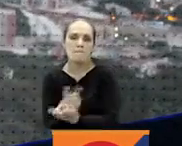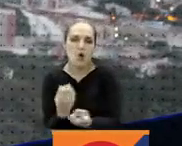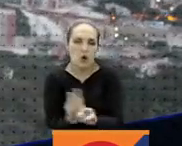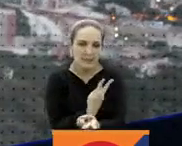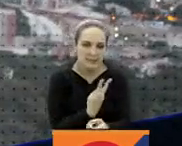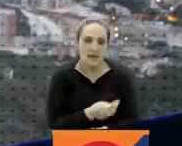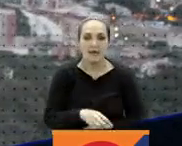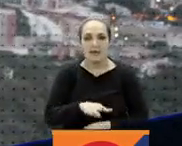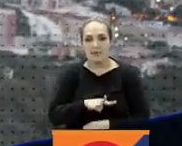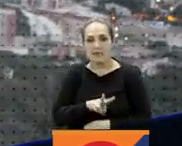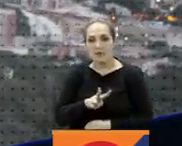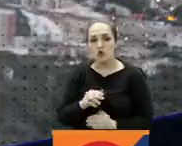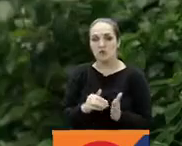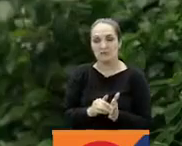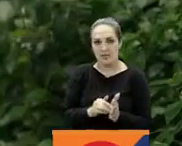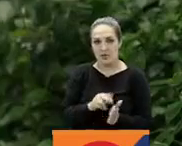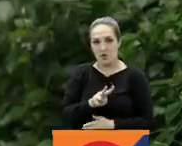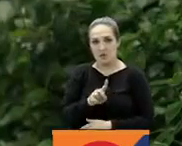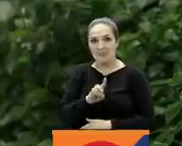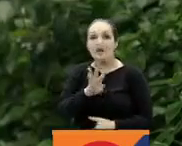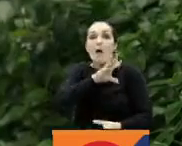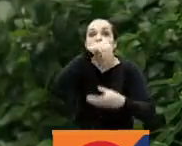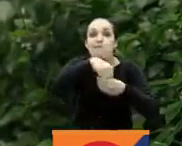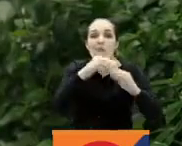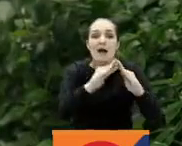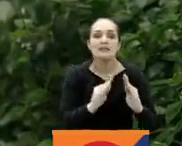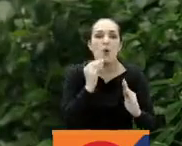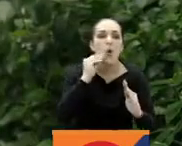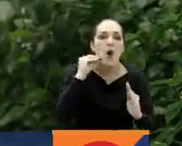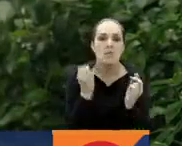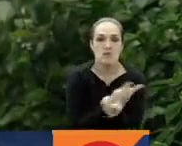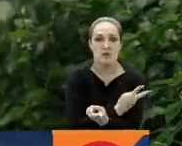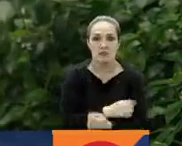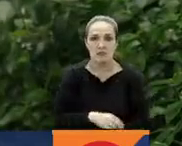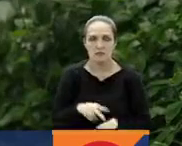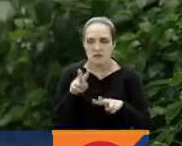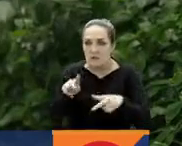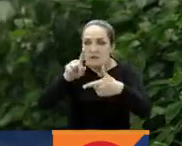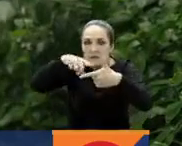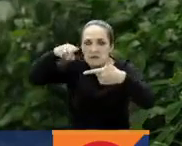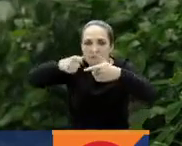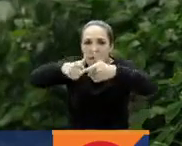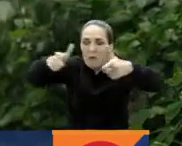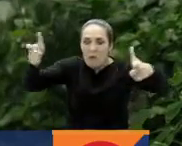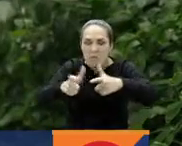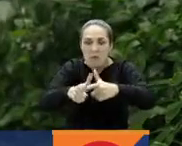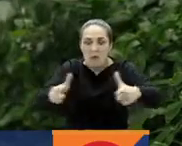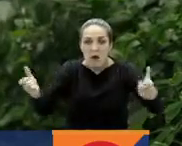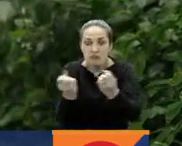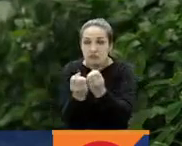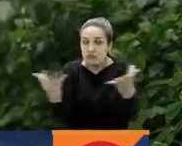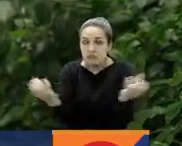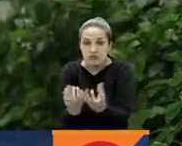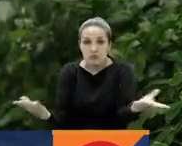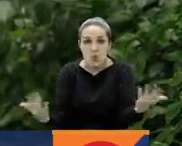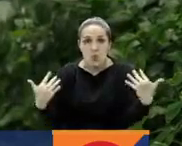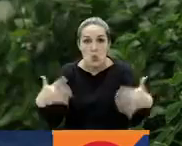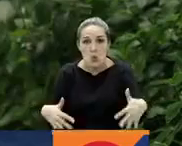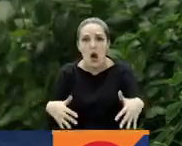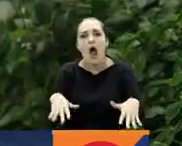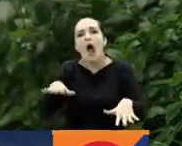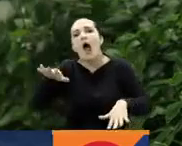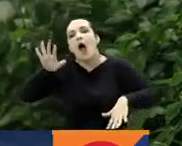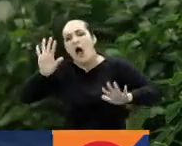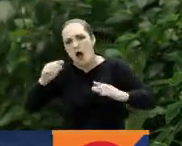13 víctimas de violencia intrafamiliar vemos con preocupación las cifras de violencias contra las mujeres y aunque algunas de ellas han bajado